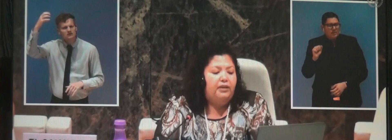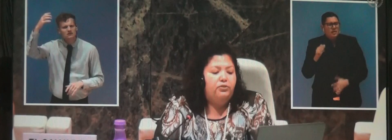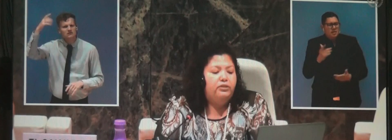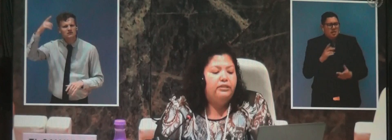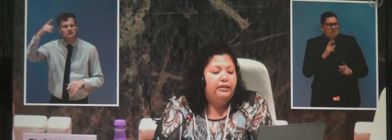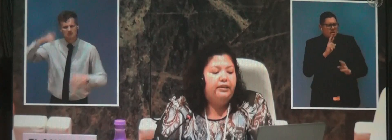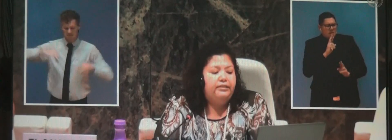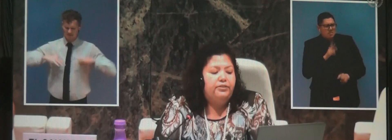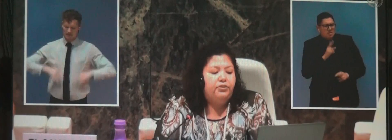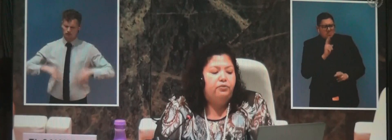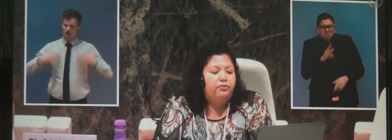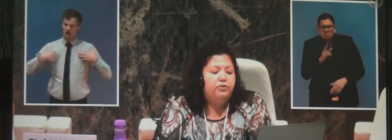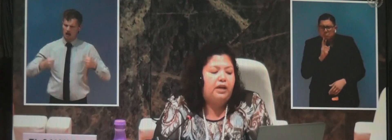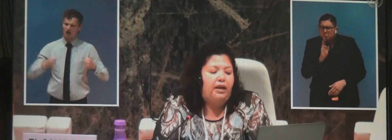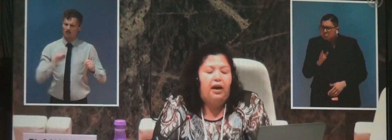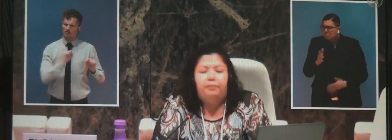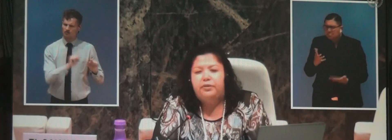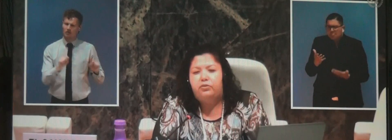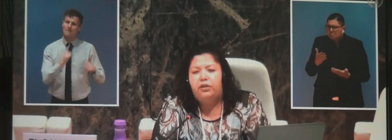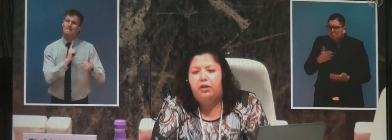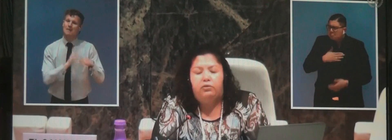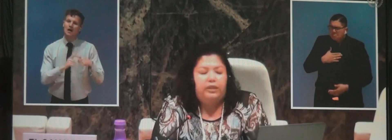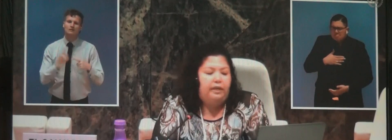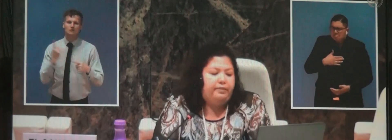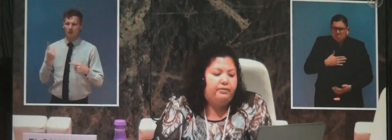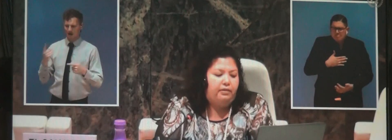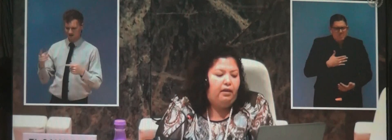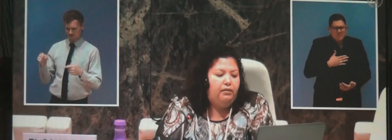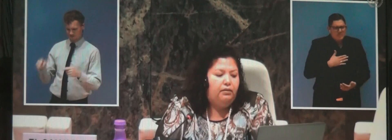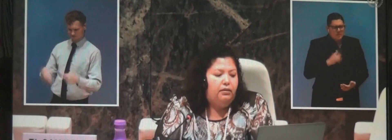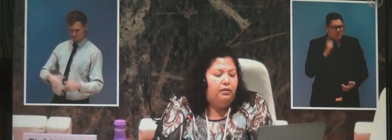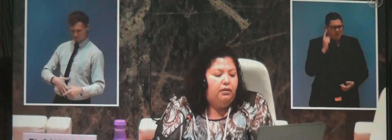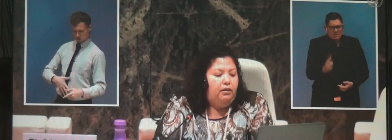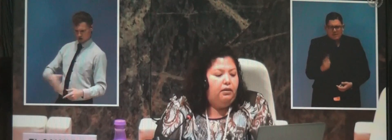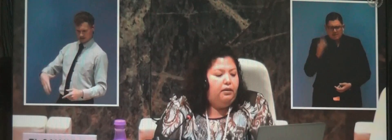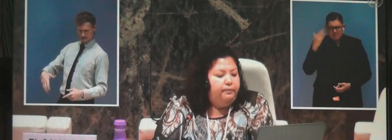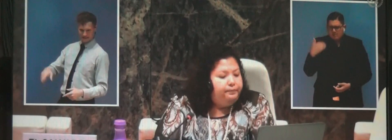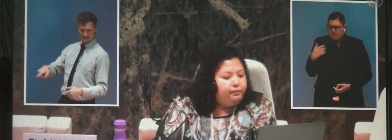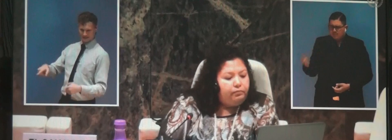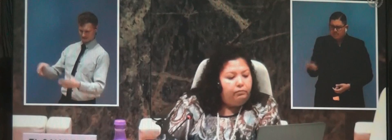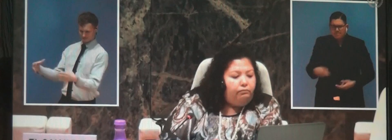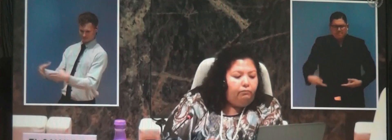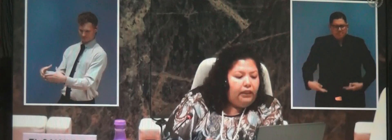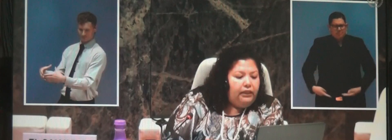de casos de esterilización forzada a personas con discapacidad.